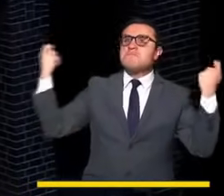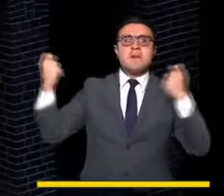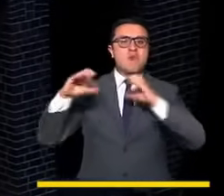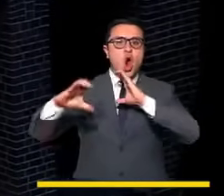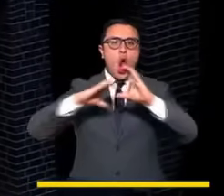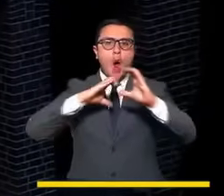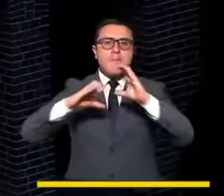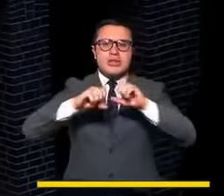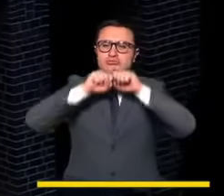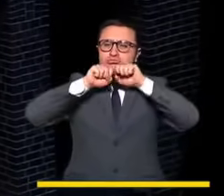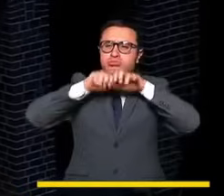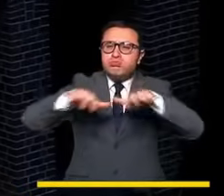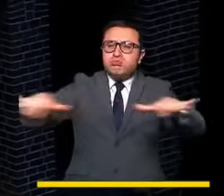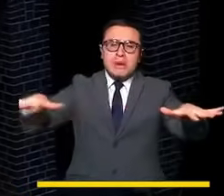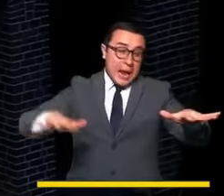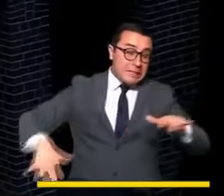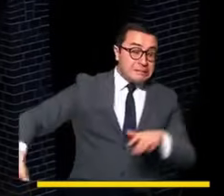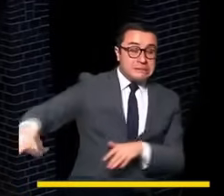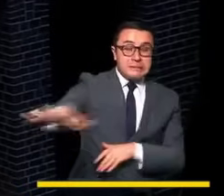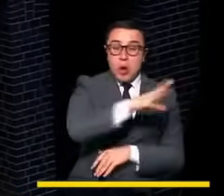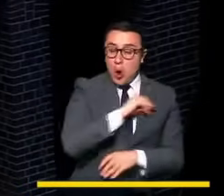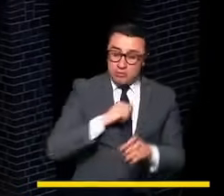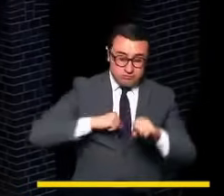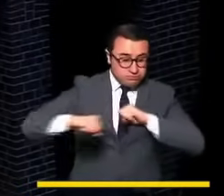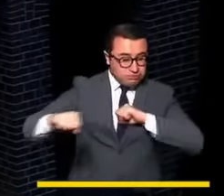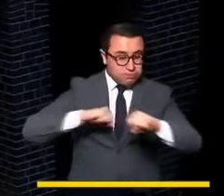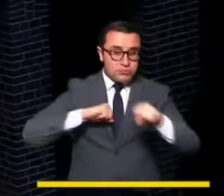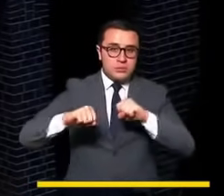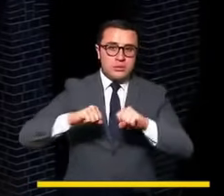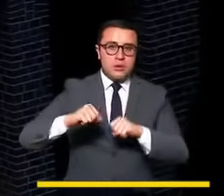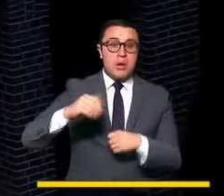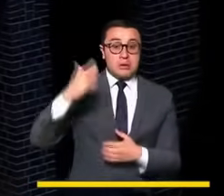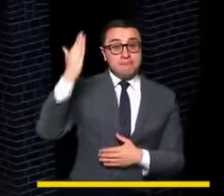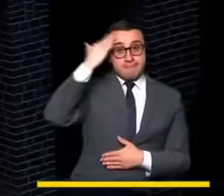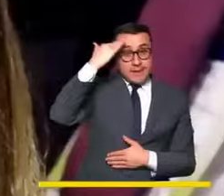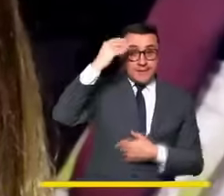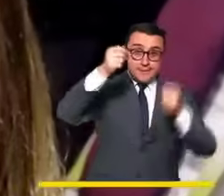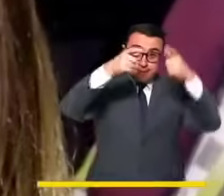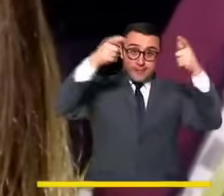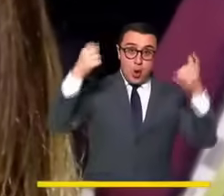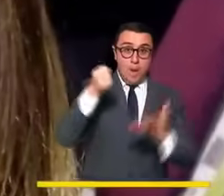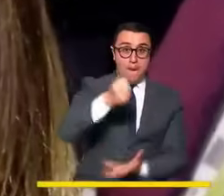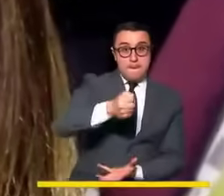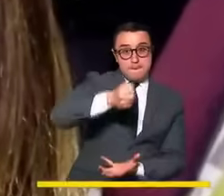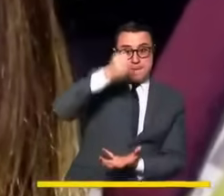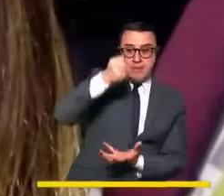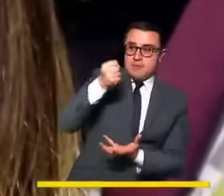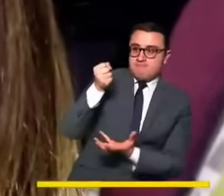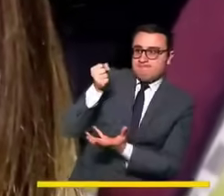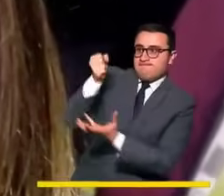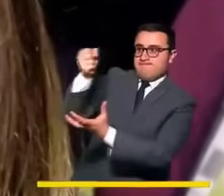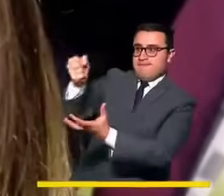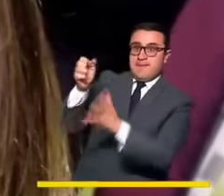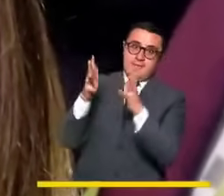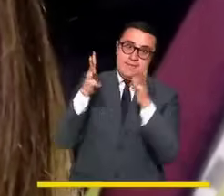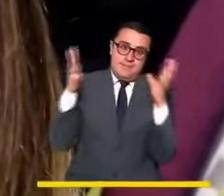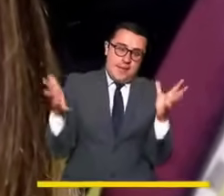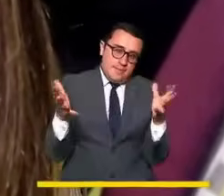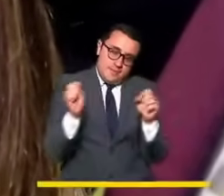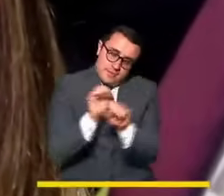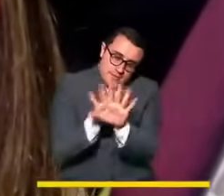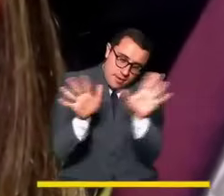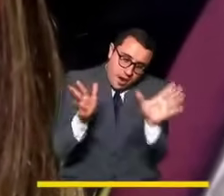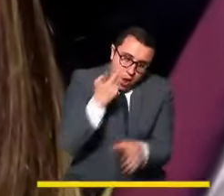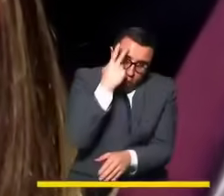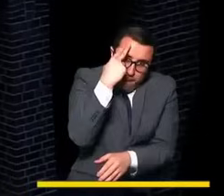a todo dar, que nos costará del presupuesto, obvio, y de manera